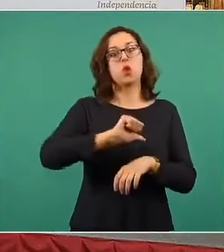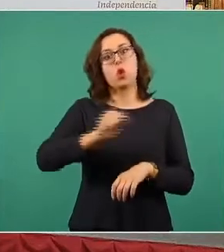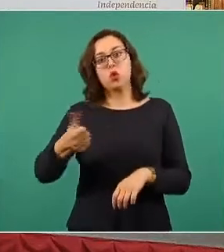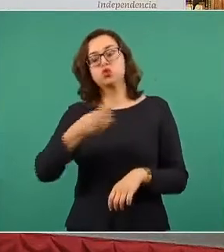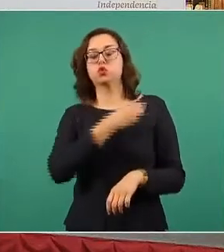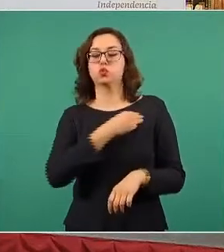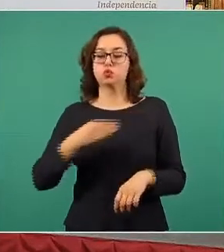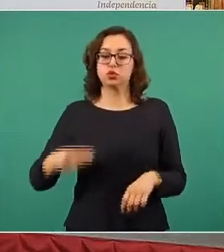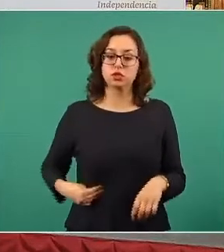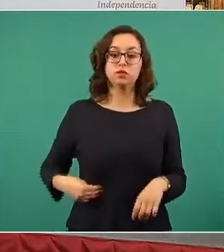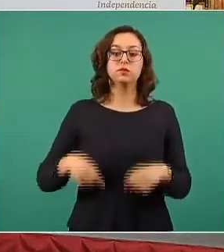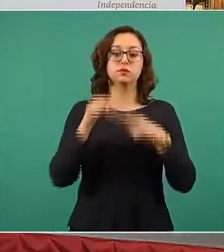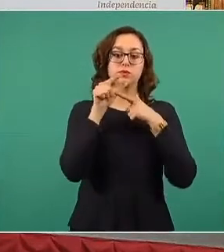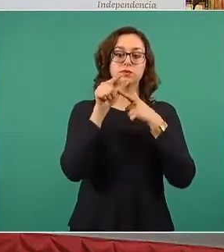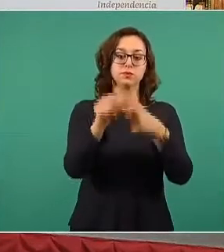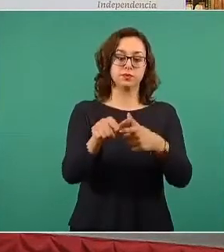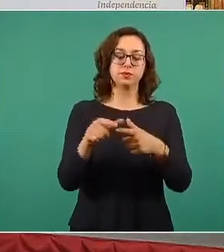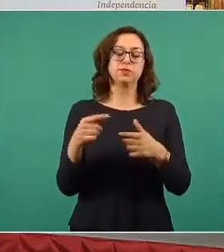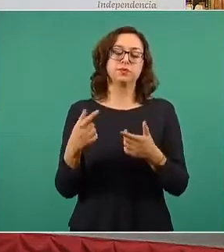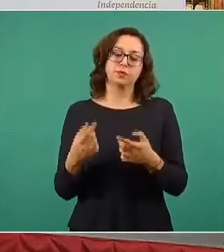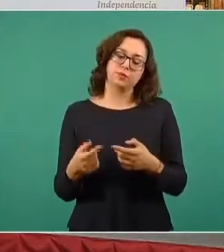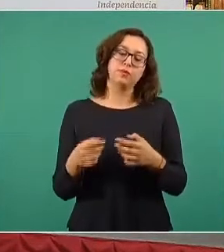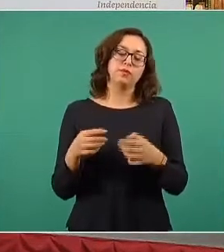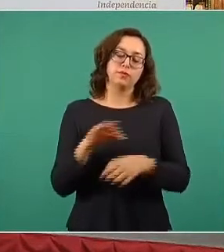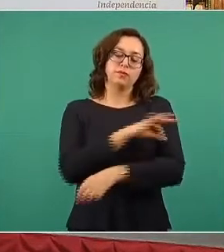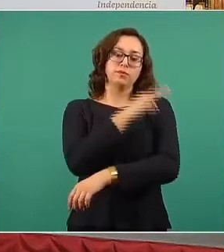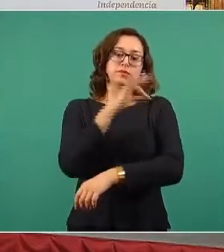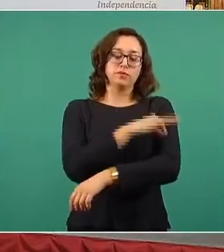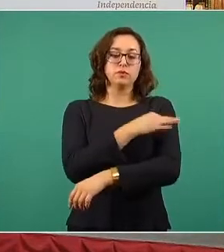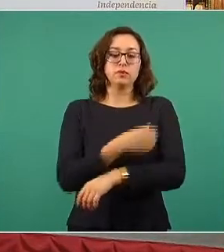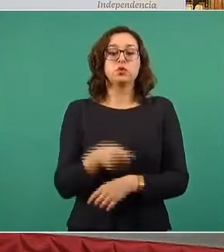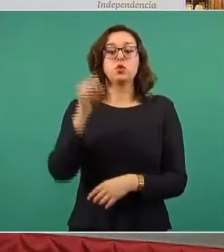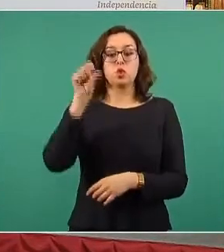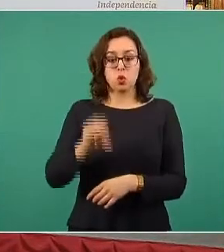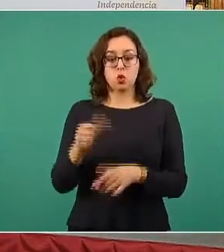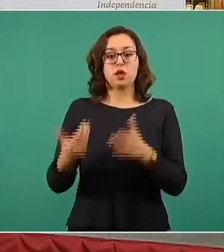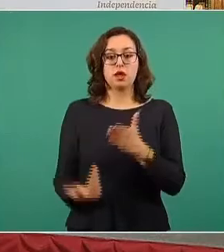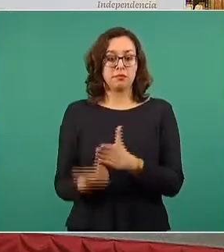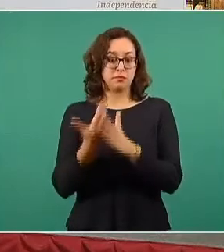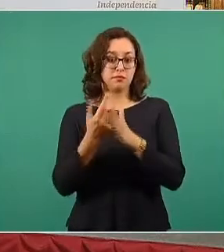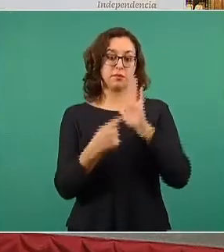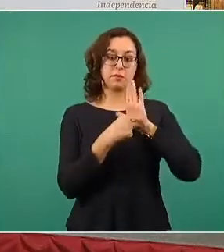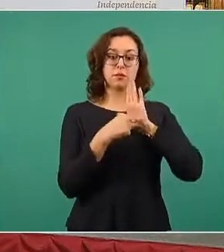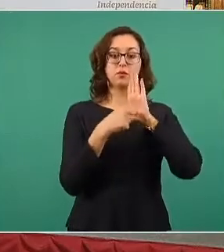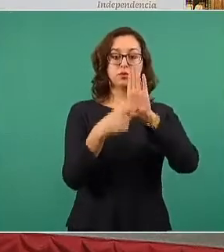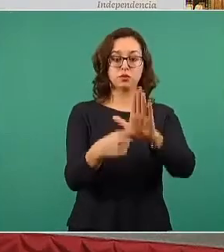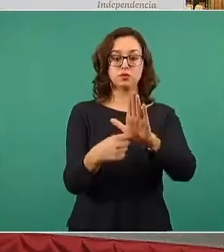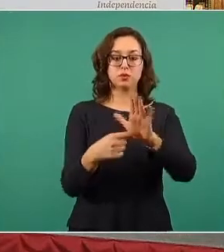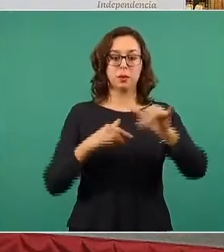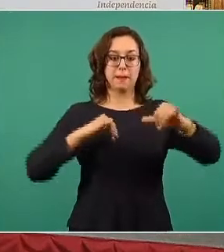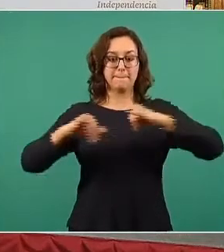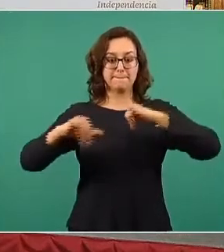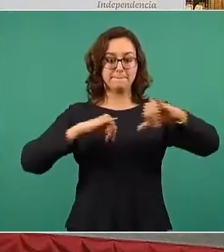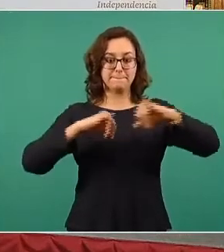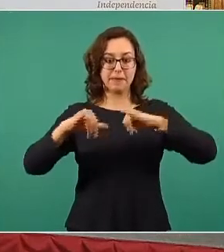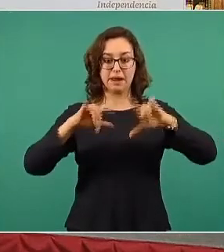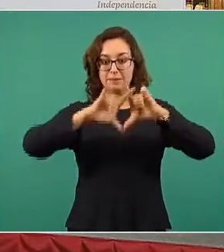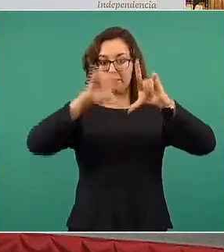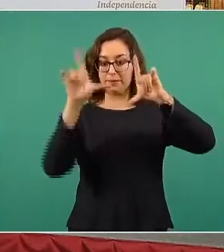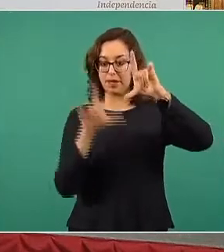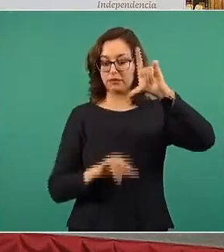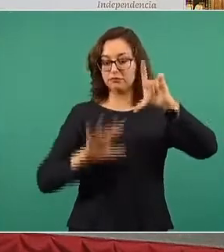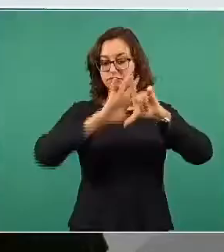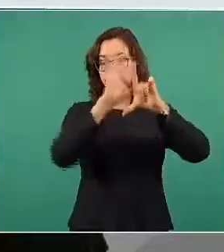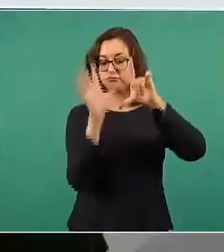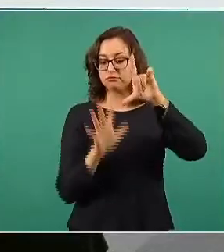municipios y ahí siguen vacunando. Hoy por la mañana presentamos precisamente un mapa panorámico de